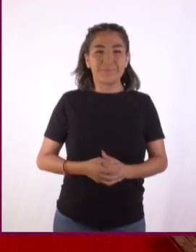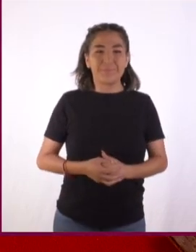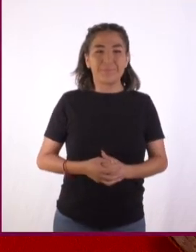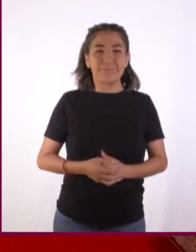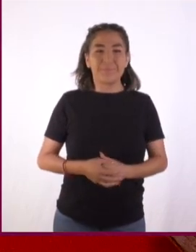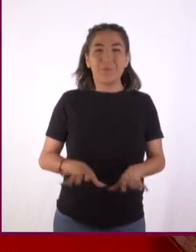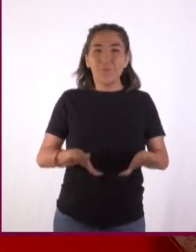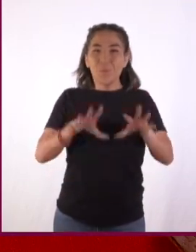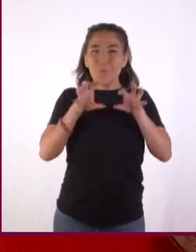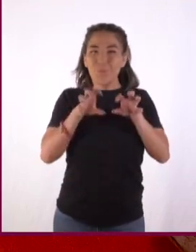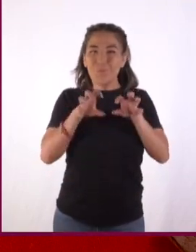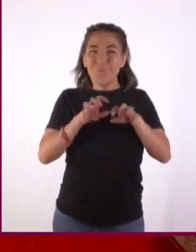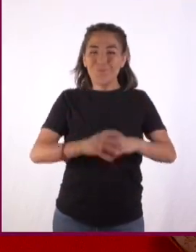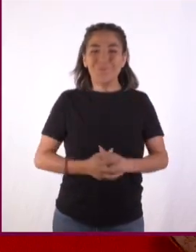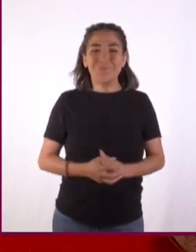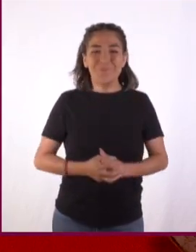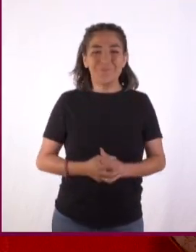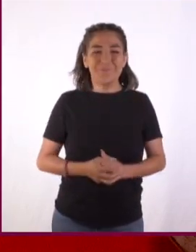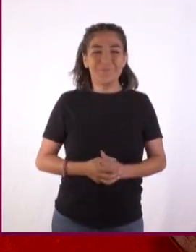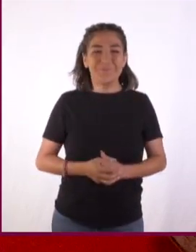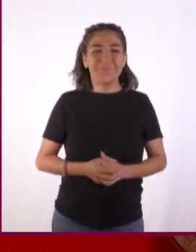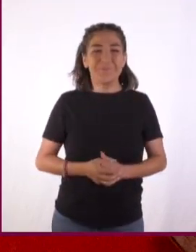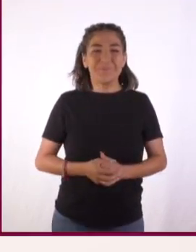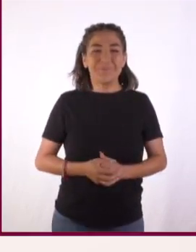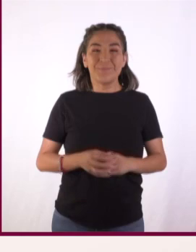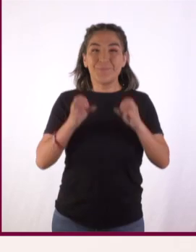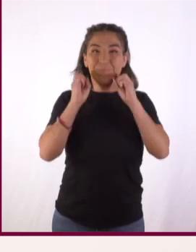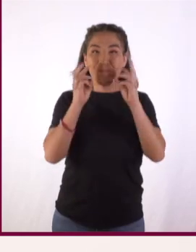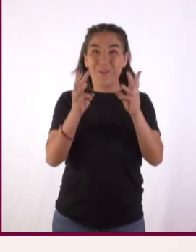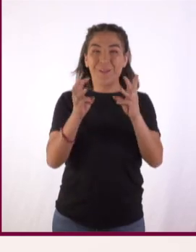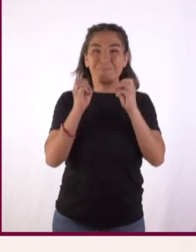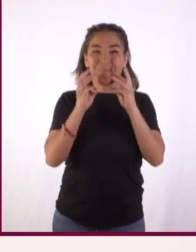¿Listo? ¡Oh!